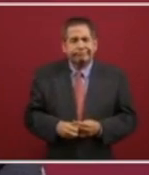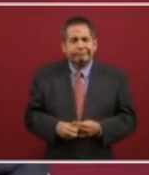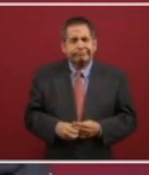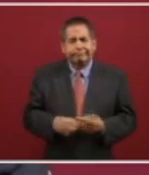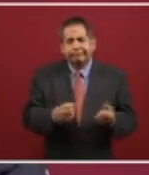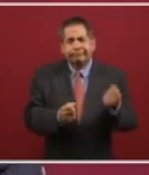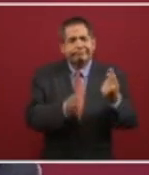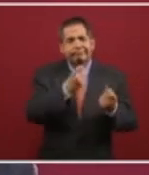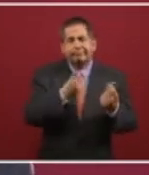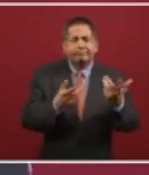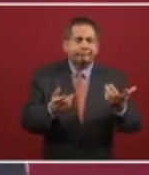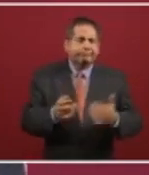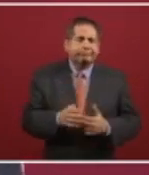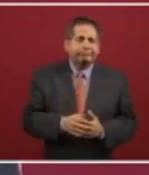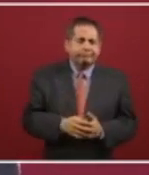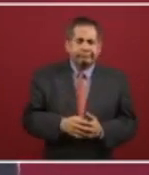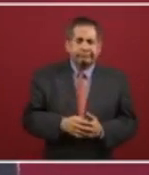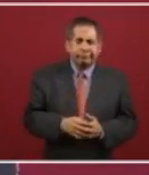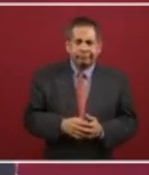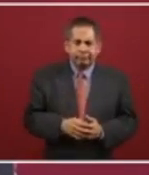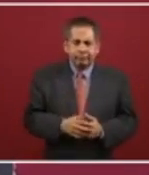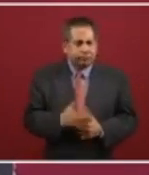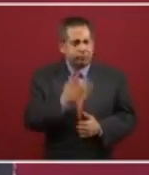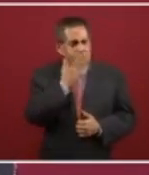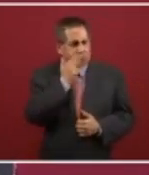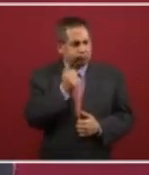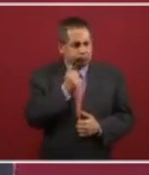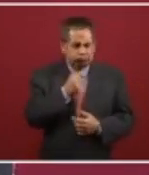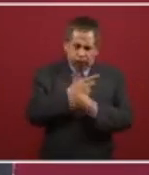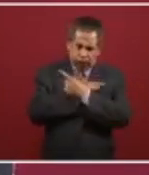los que no tienen estas virtudes,